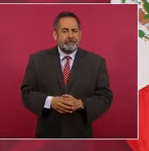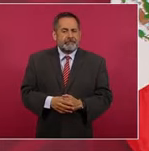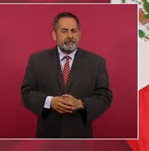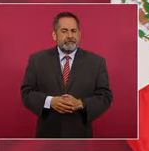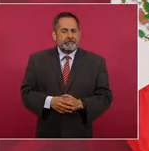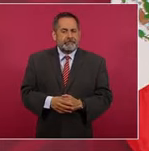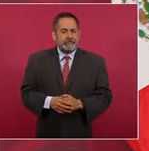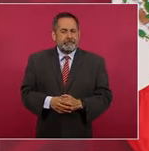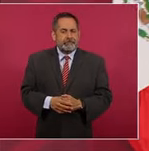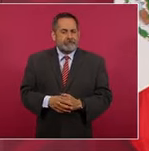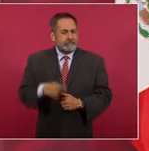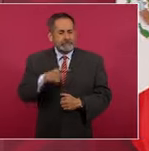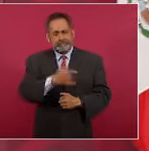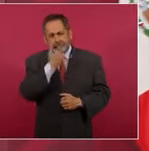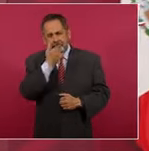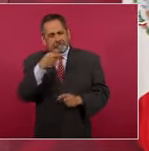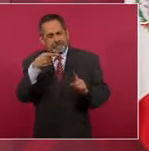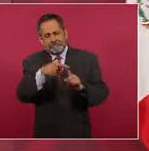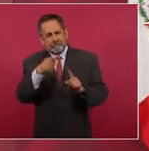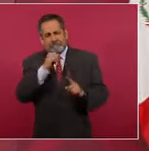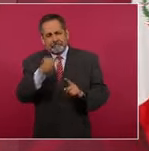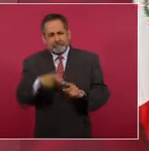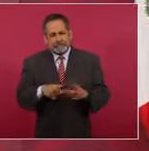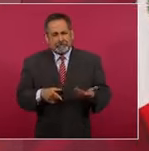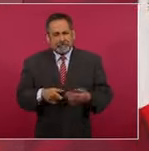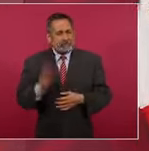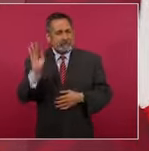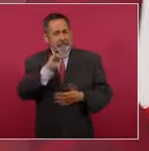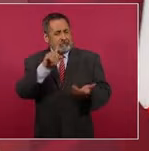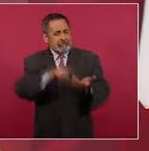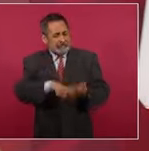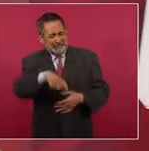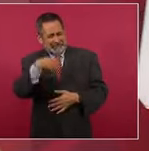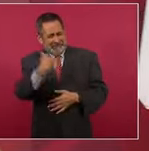Ese no está exacto, ese puede tener mucho dinero,